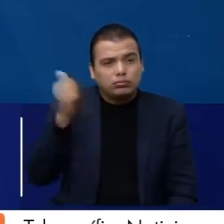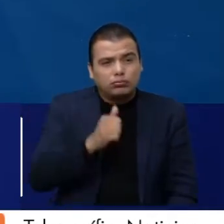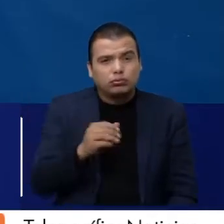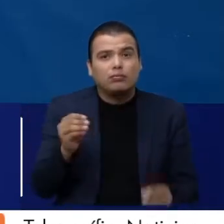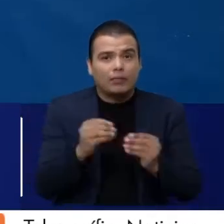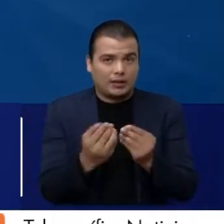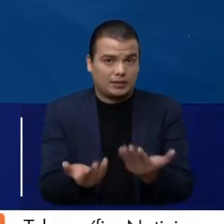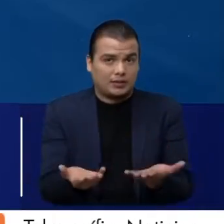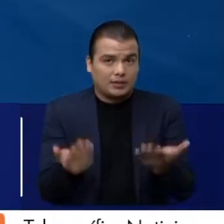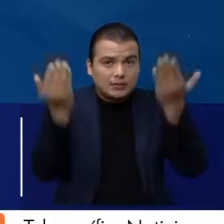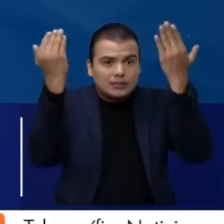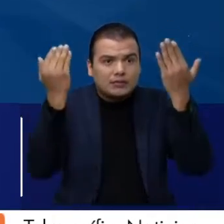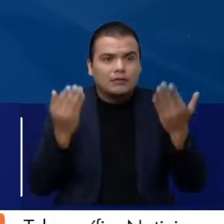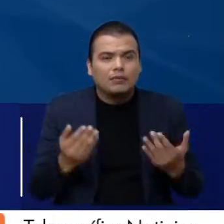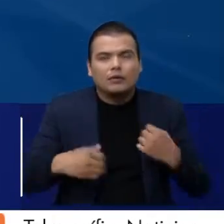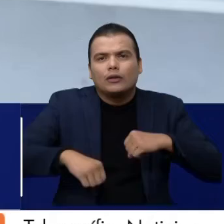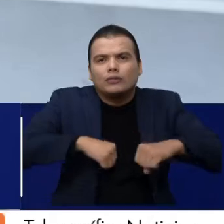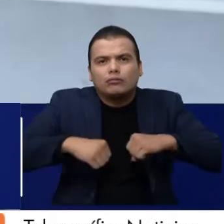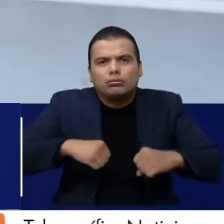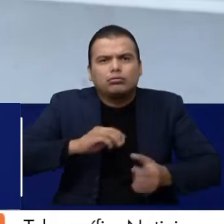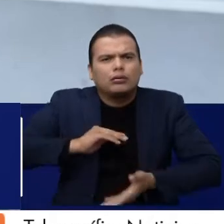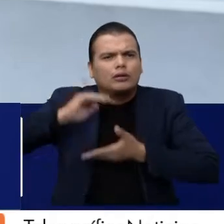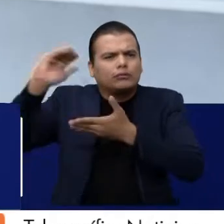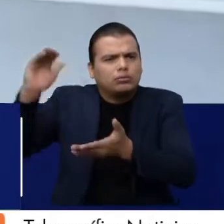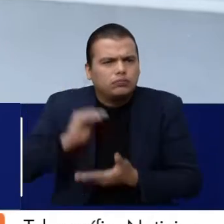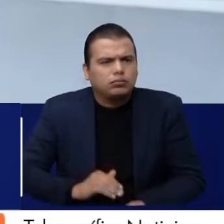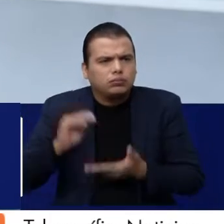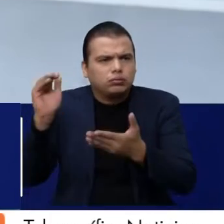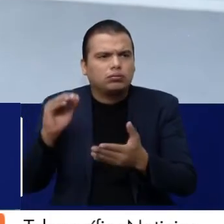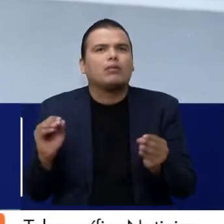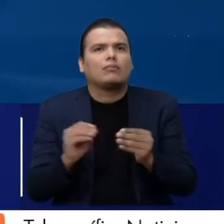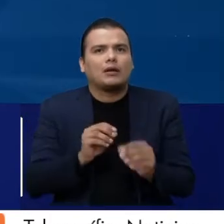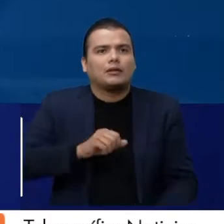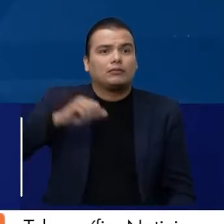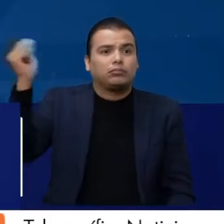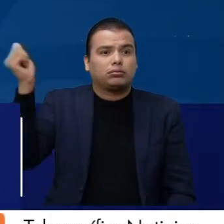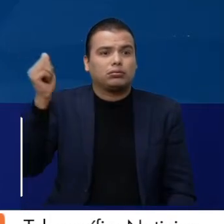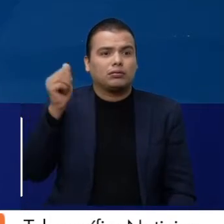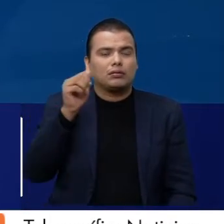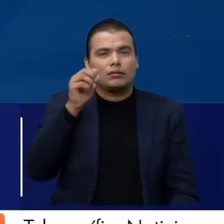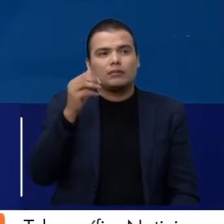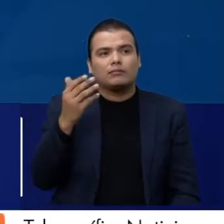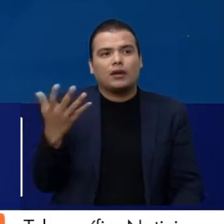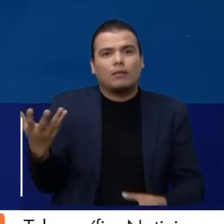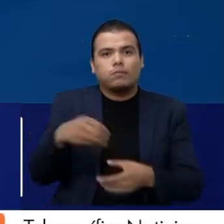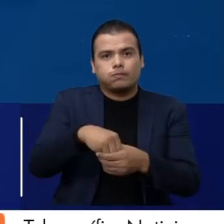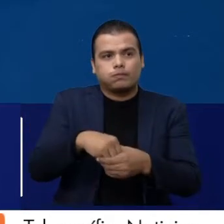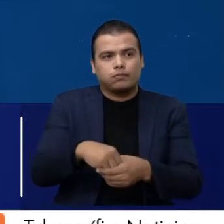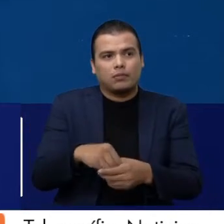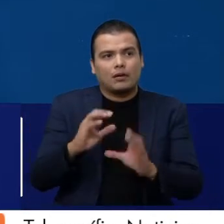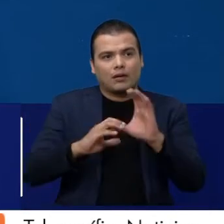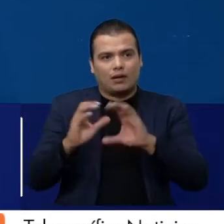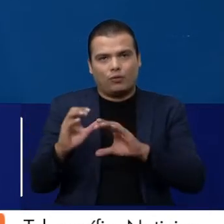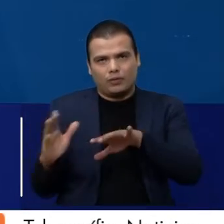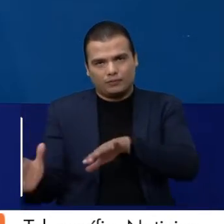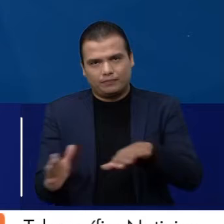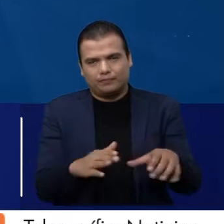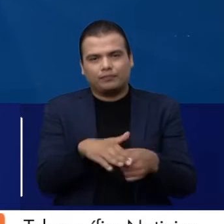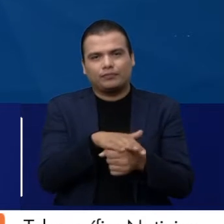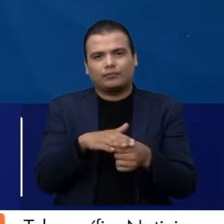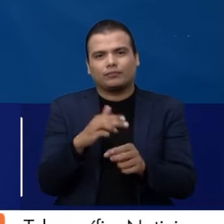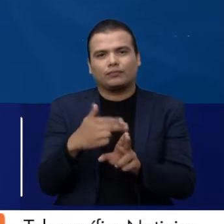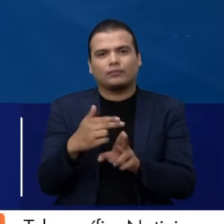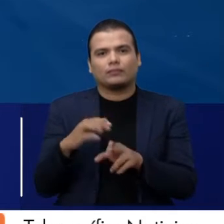colombiano, la posibilidad de llegar al interior del departamento. Miren cómo nos encontramos. Por otro lado, en el barrio